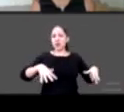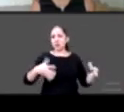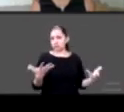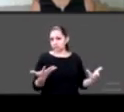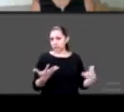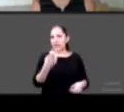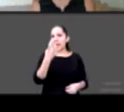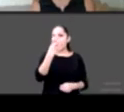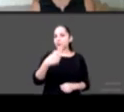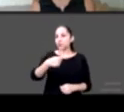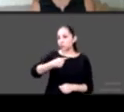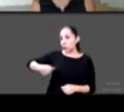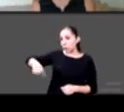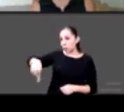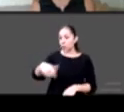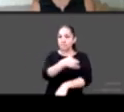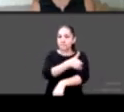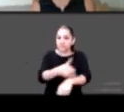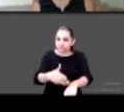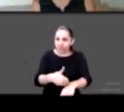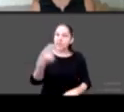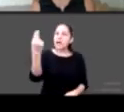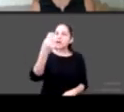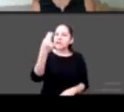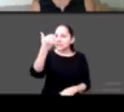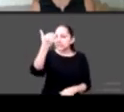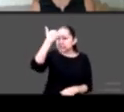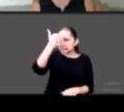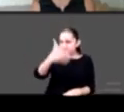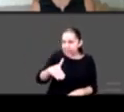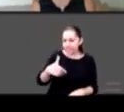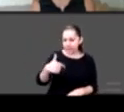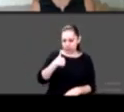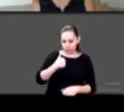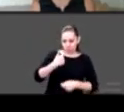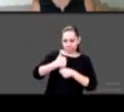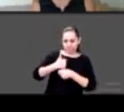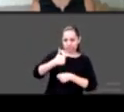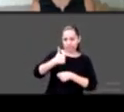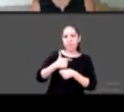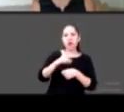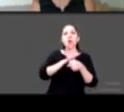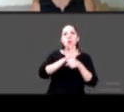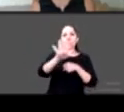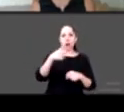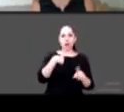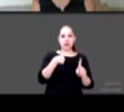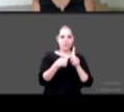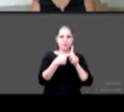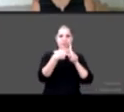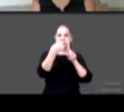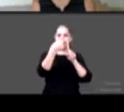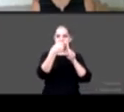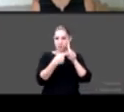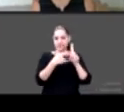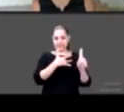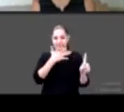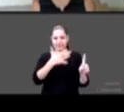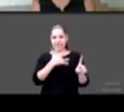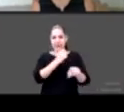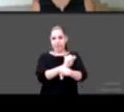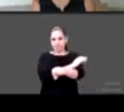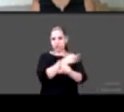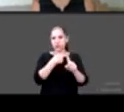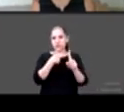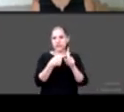saber cómo identificar dónde estamos en el termómetro de emociones, pero también qué podemos hacer nosotros